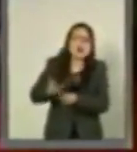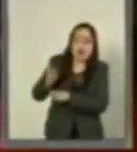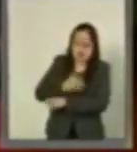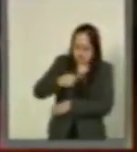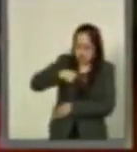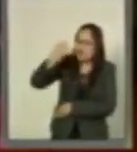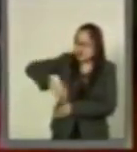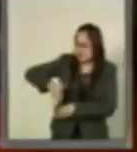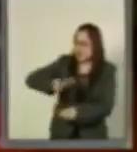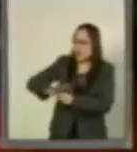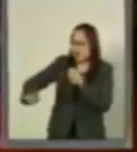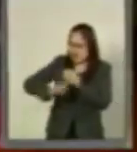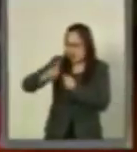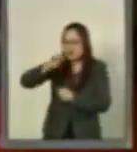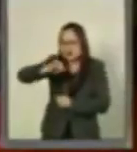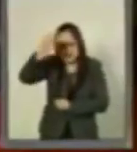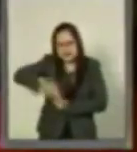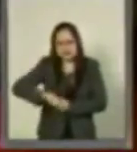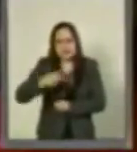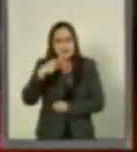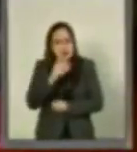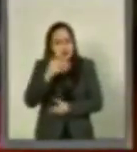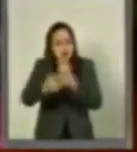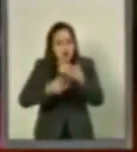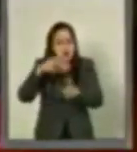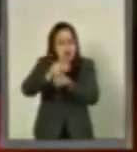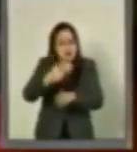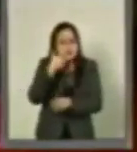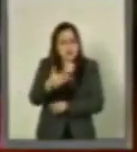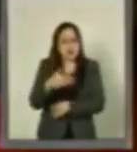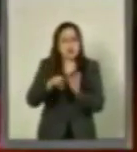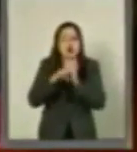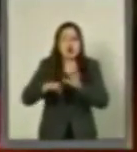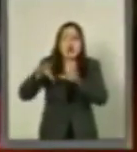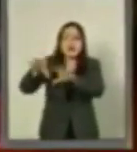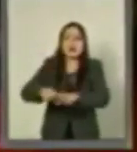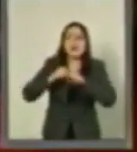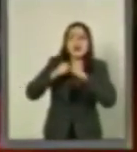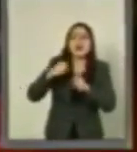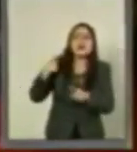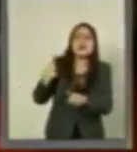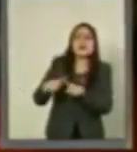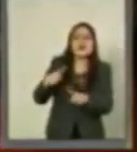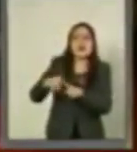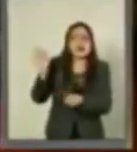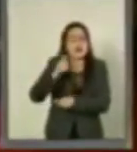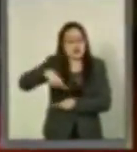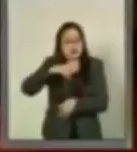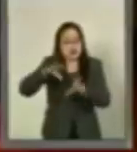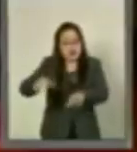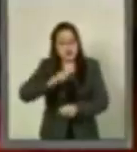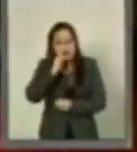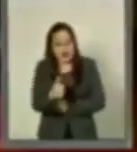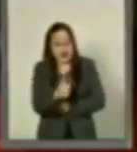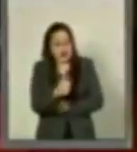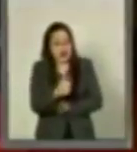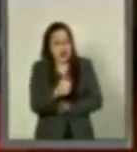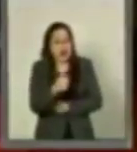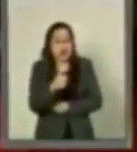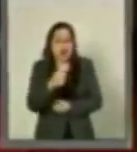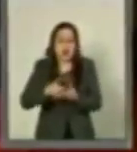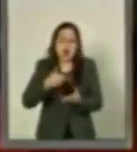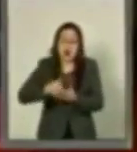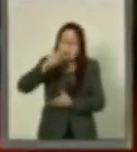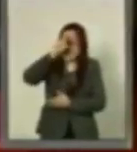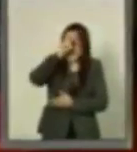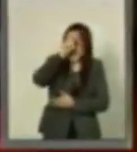momento, pero también los grandes logros como capturar a quienes, de no haberlo hecho, estarían las